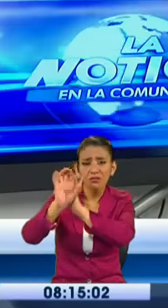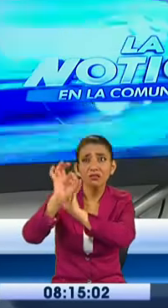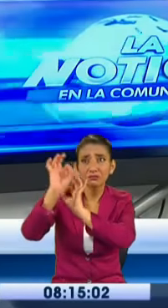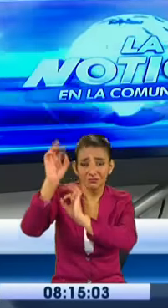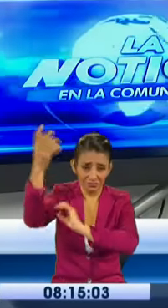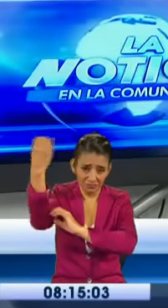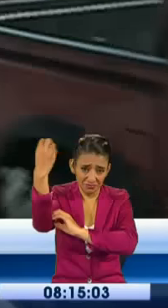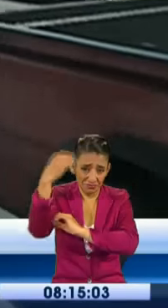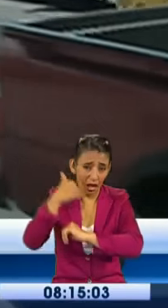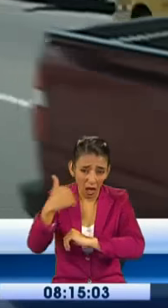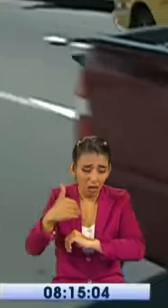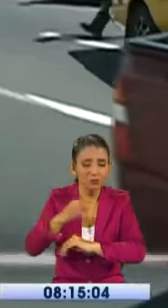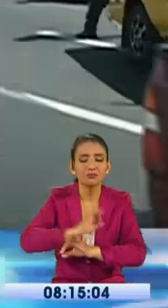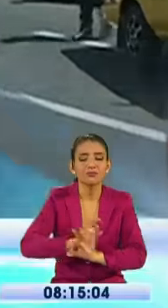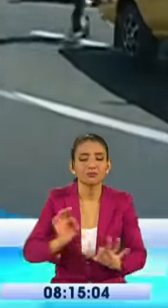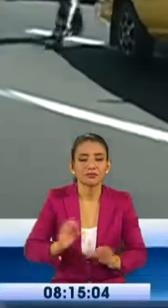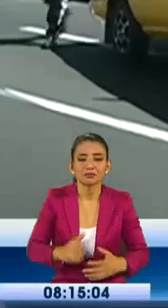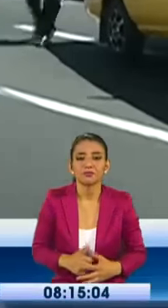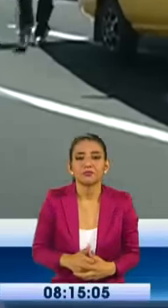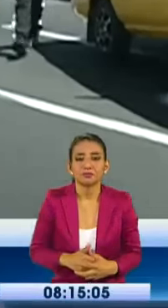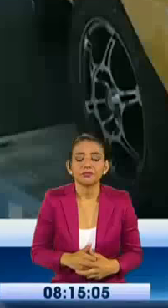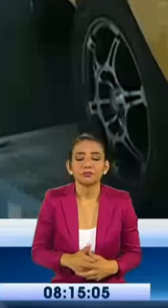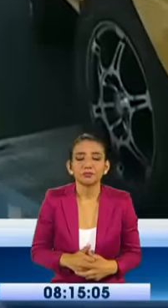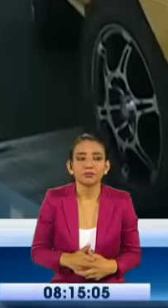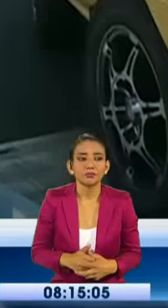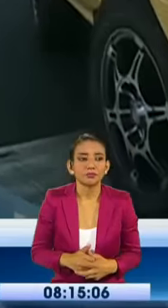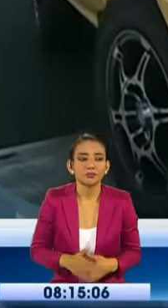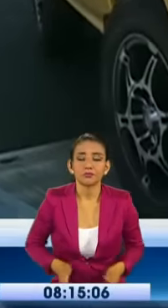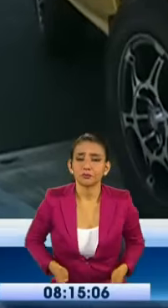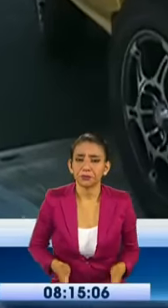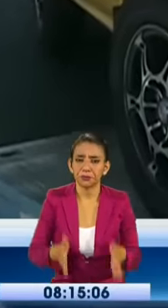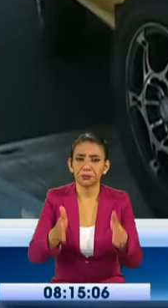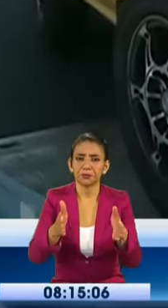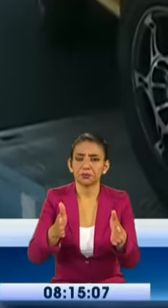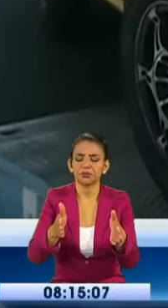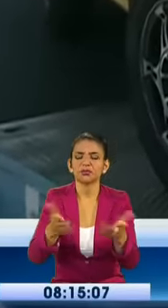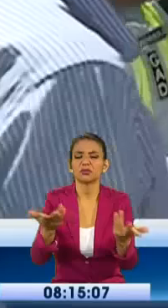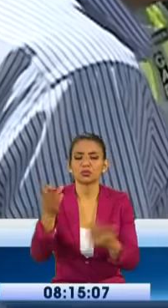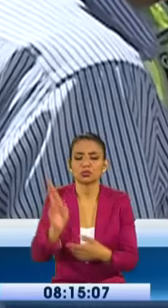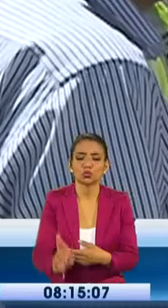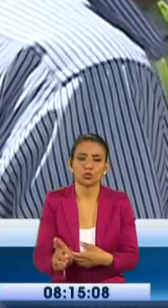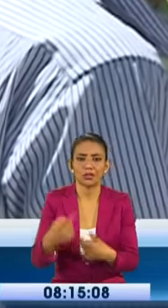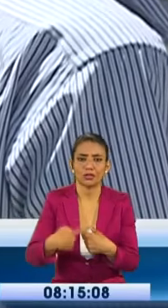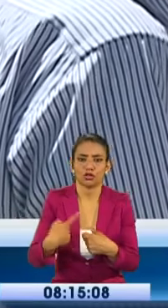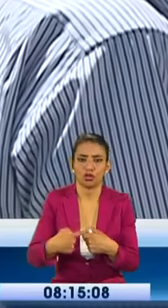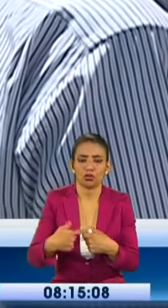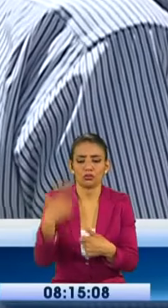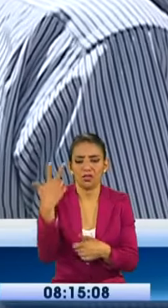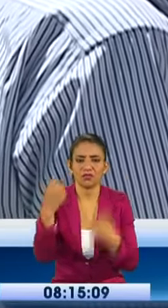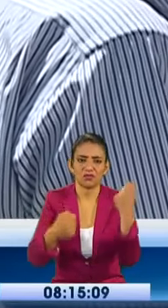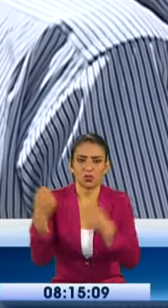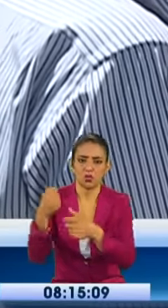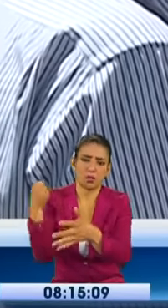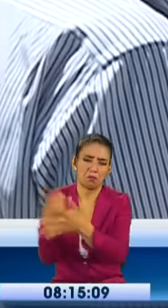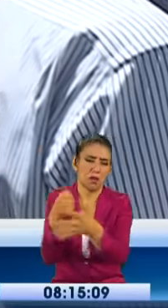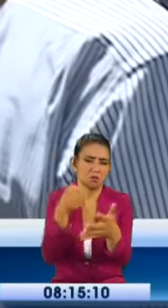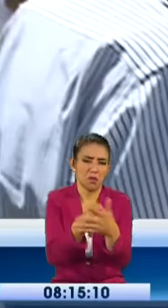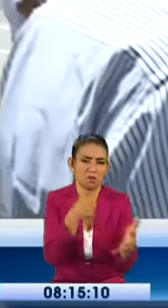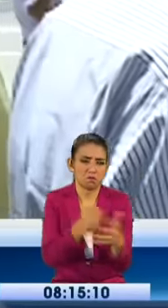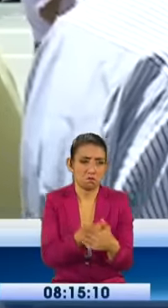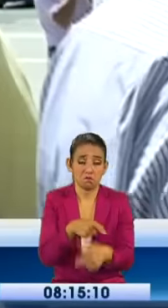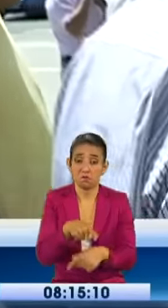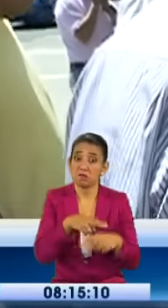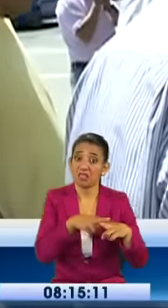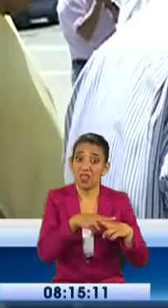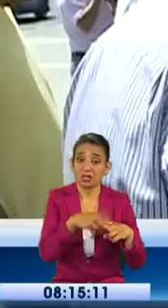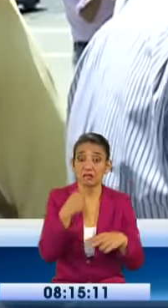tránsito. Tres vehículos estuvieron involucrados en un accidente de tránsito en el sur de la ciudad. Aparentemente, el primer taxi se detuvo